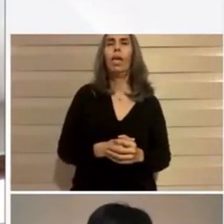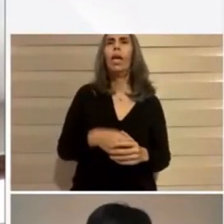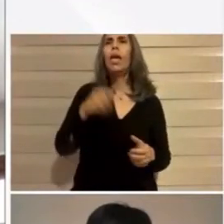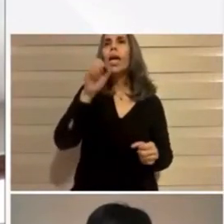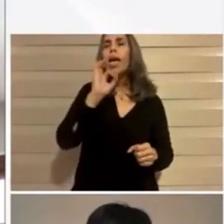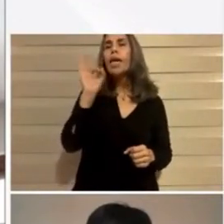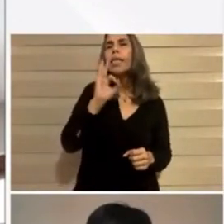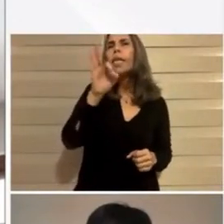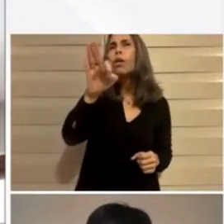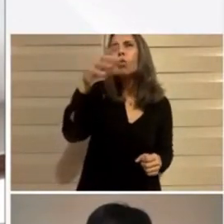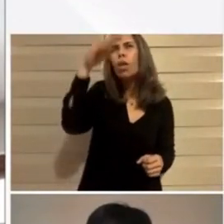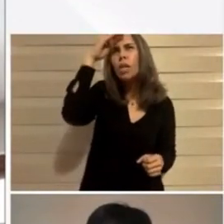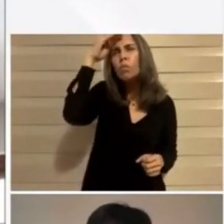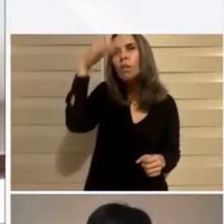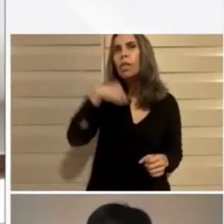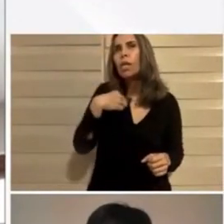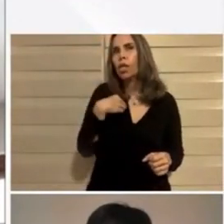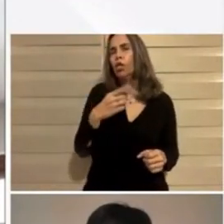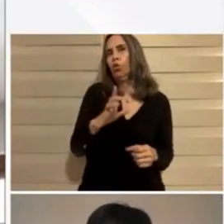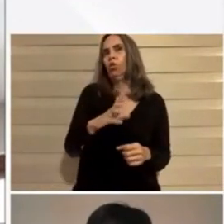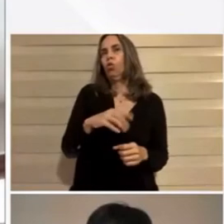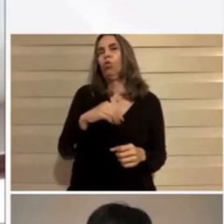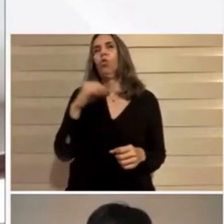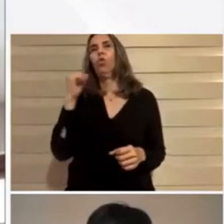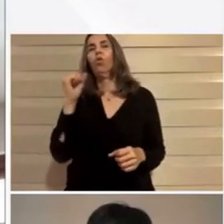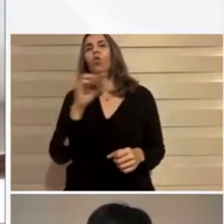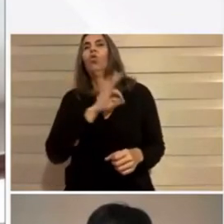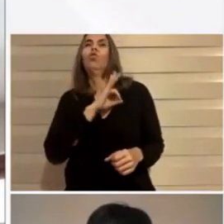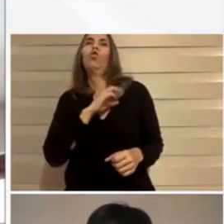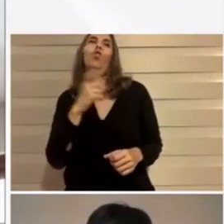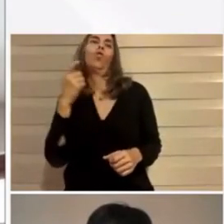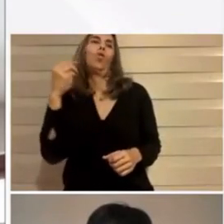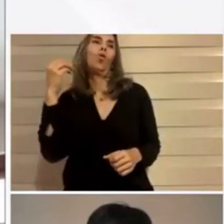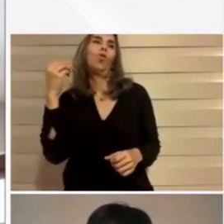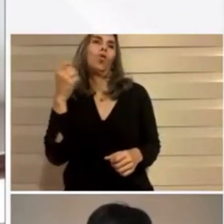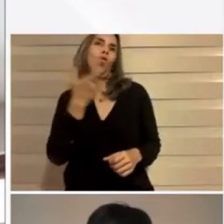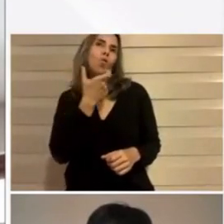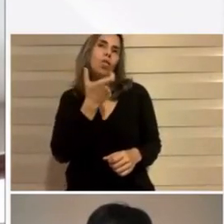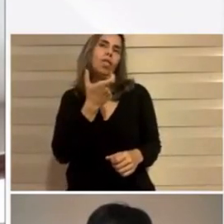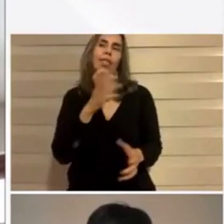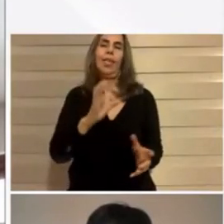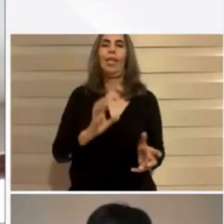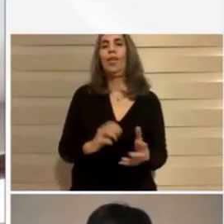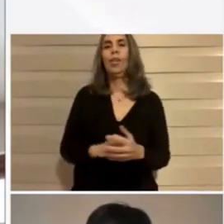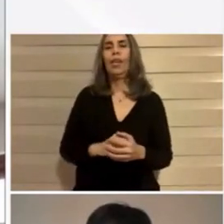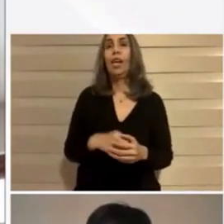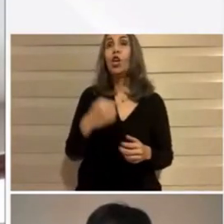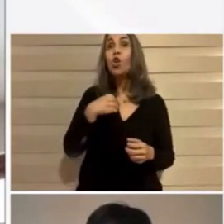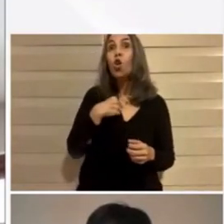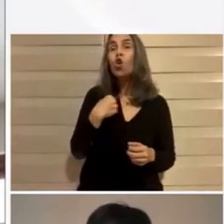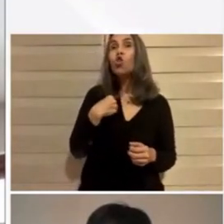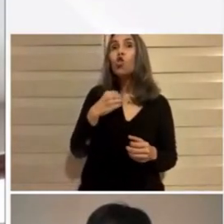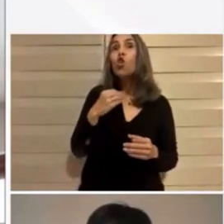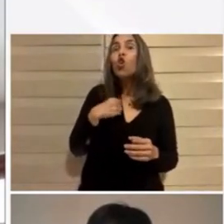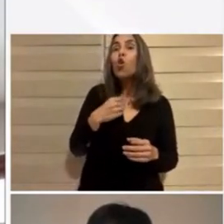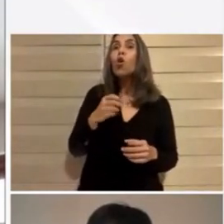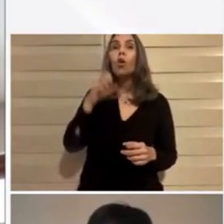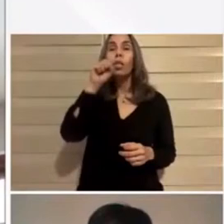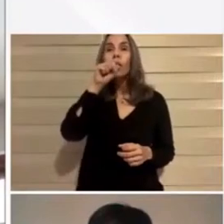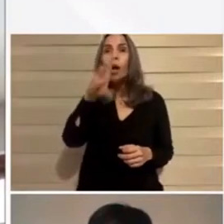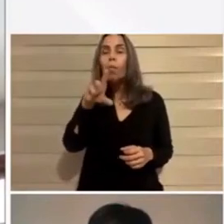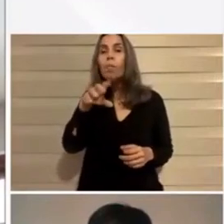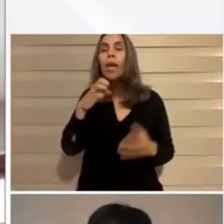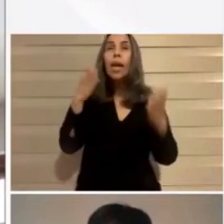fundó el primer museo interactivo de economía, pero les quiero contar otro secreto. Yo soy bióloga y estudié biología y